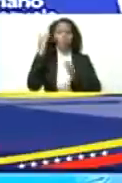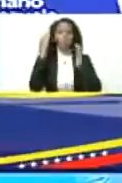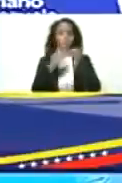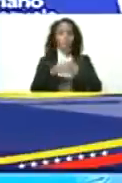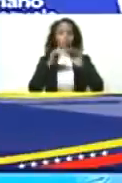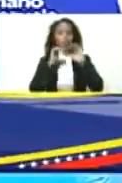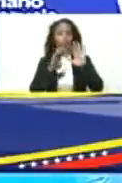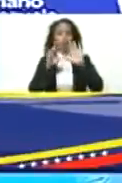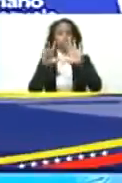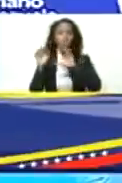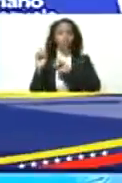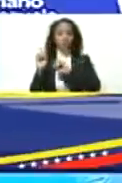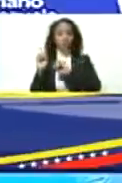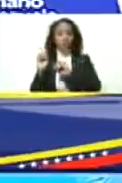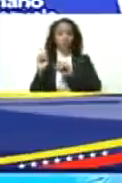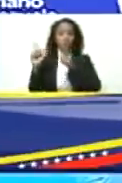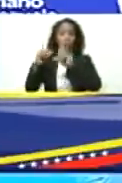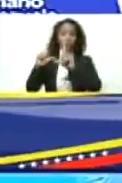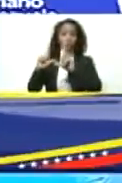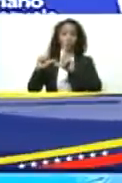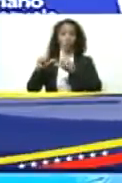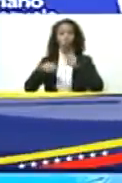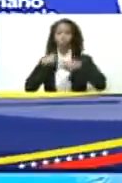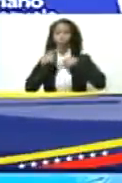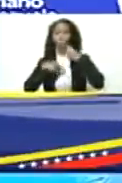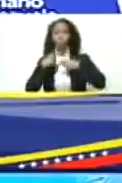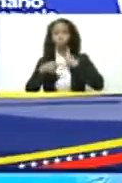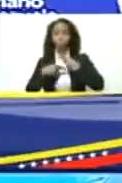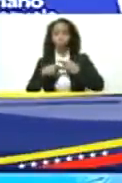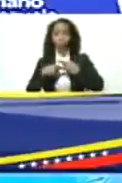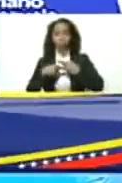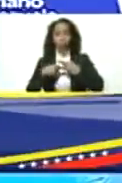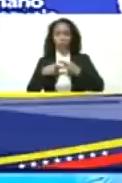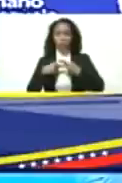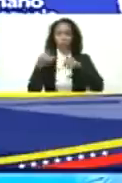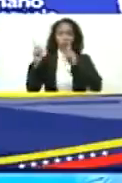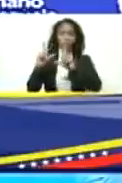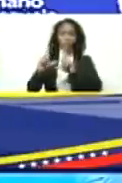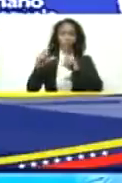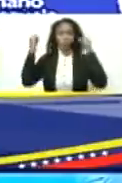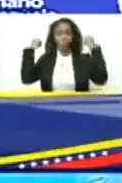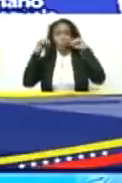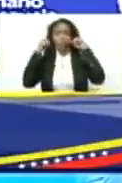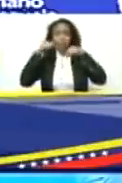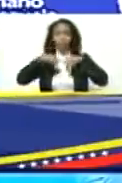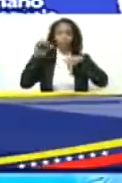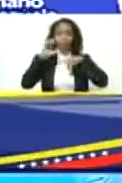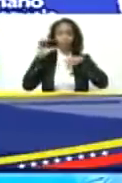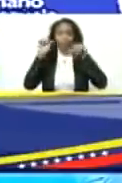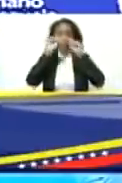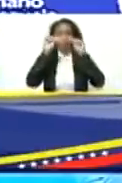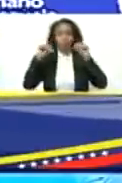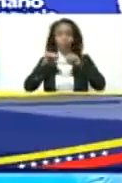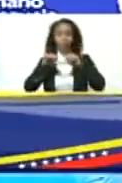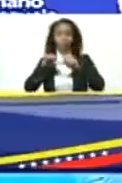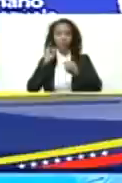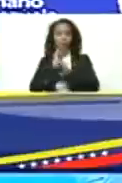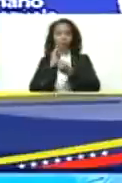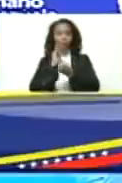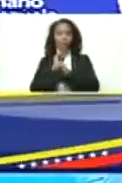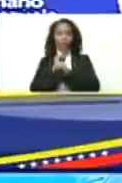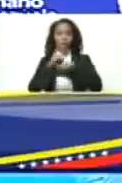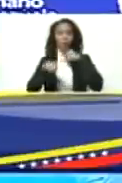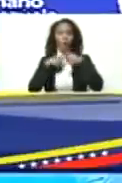1980, su televisor a color. Ya las televisoras empezaban a ensayar en Caracas el sistema de transmisión a color.